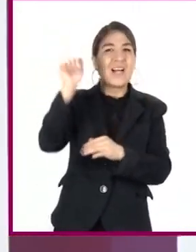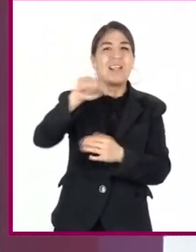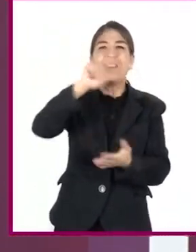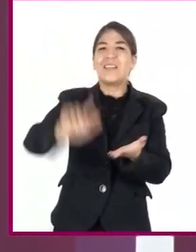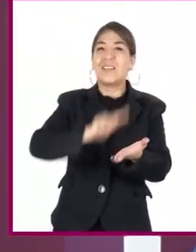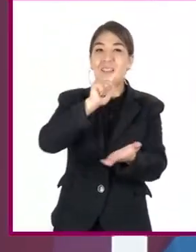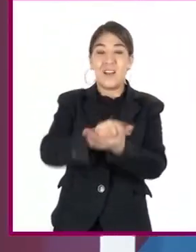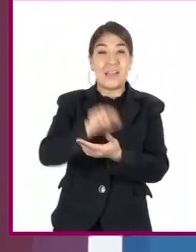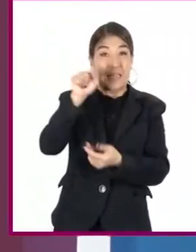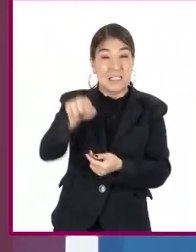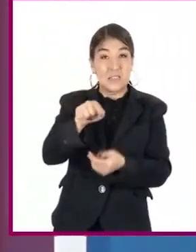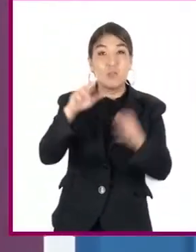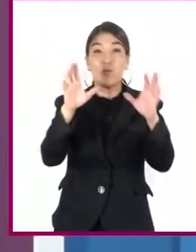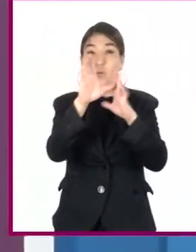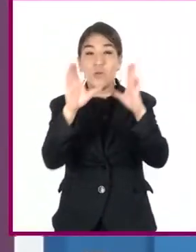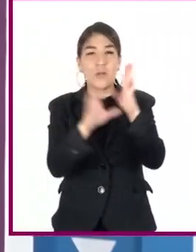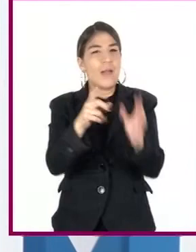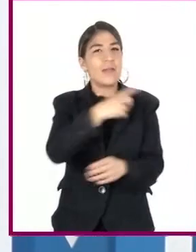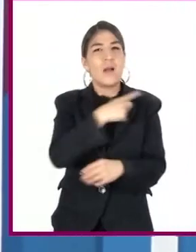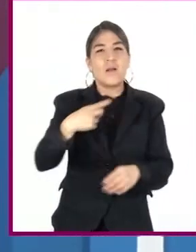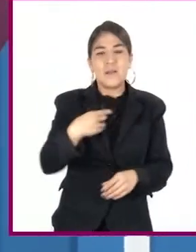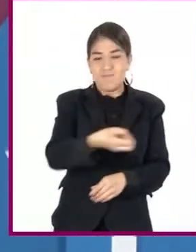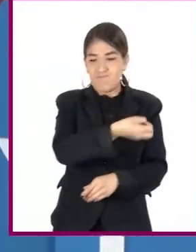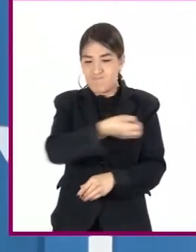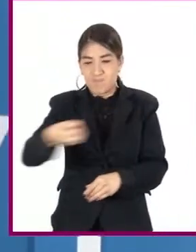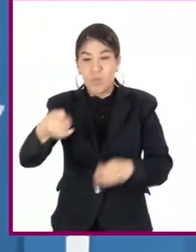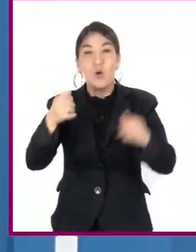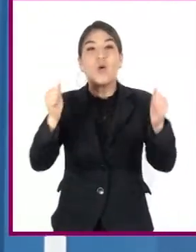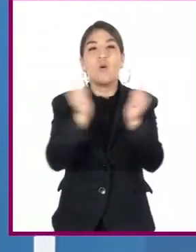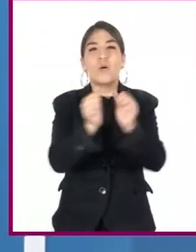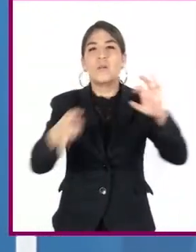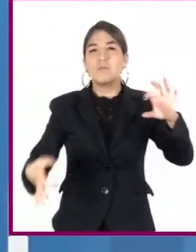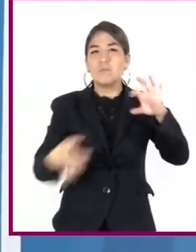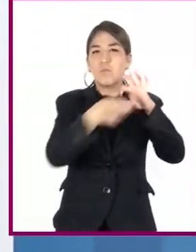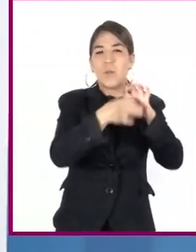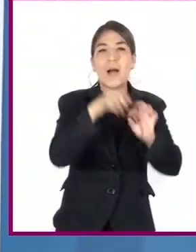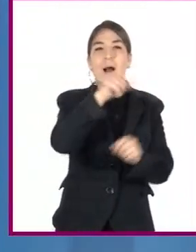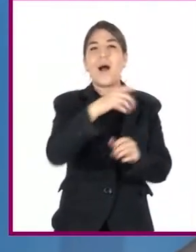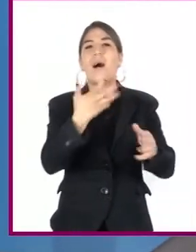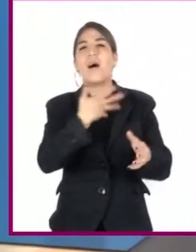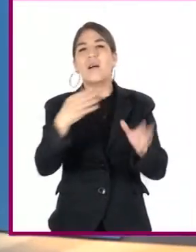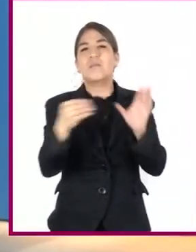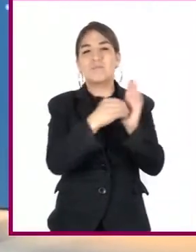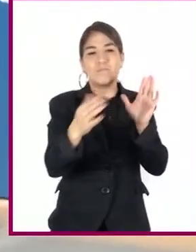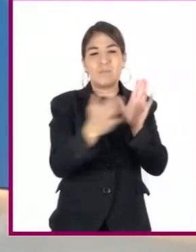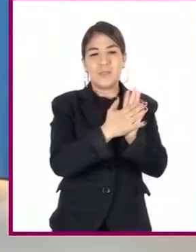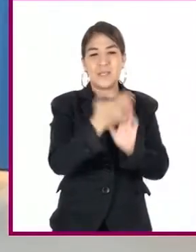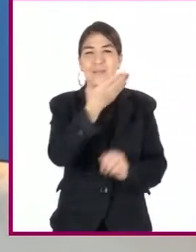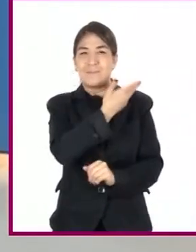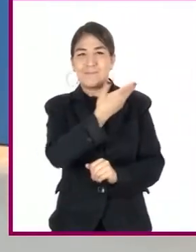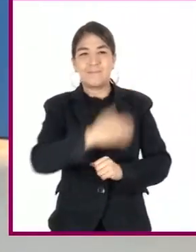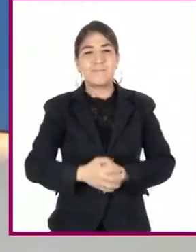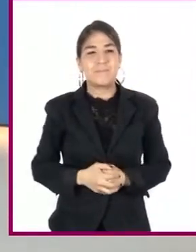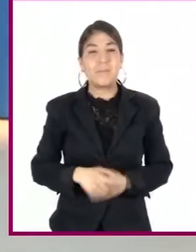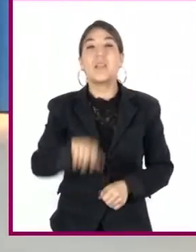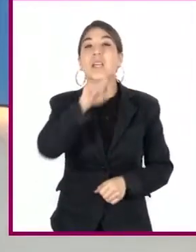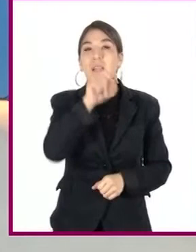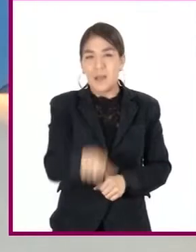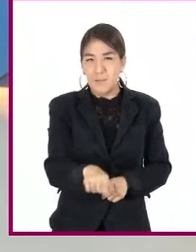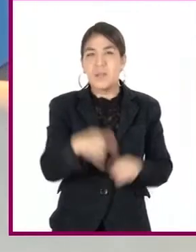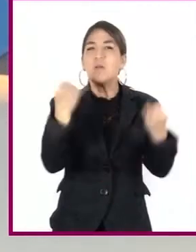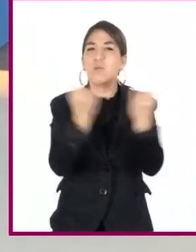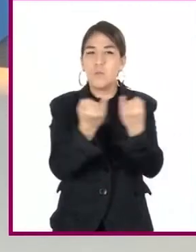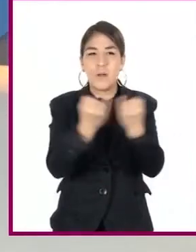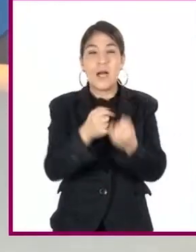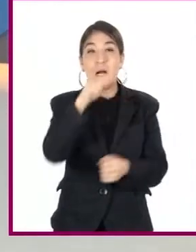ser congruentes con los principios o postulados que se establecen en nuestra Carta Magna. Asimismo,